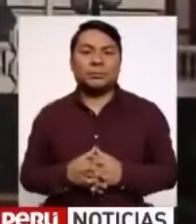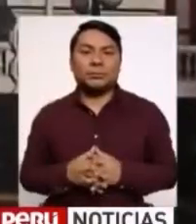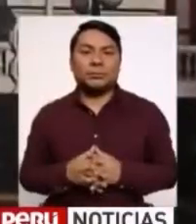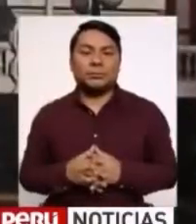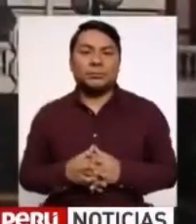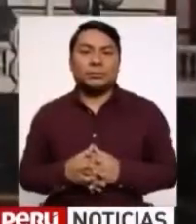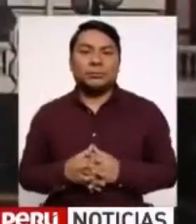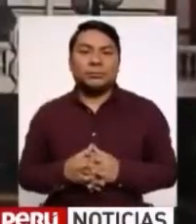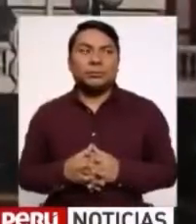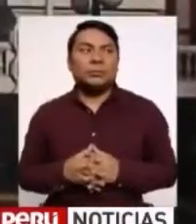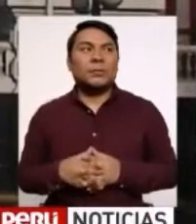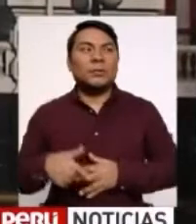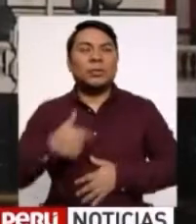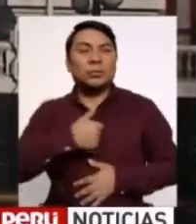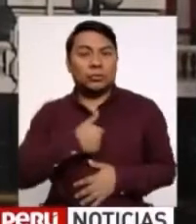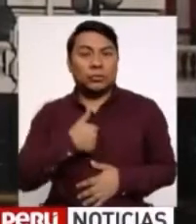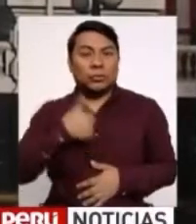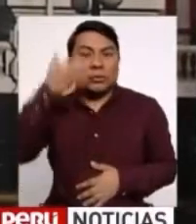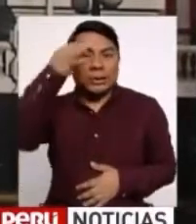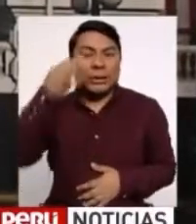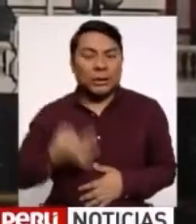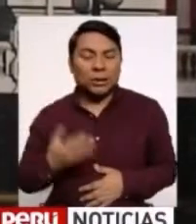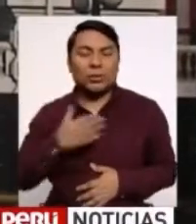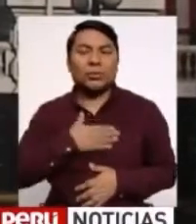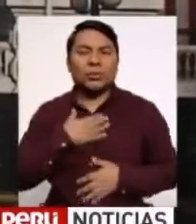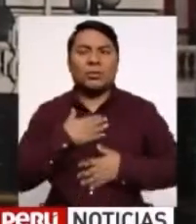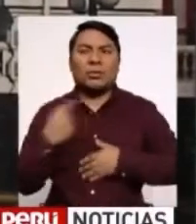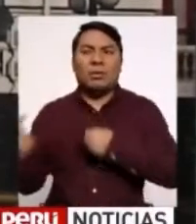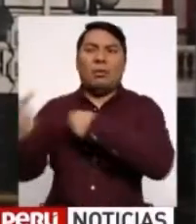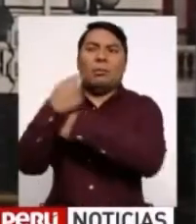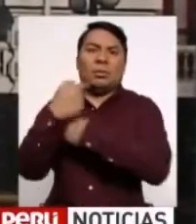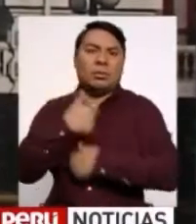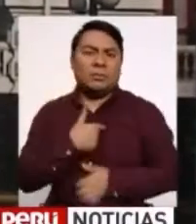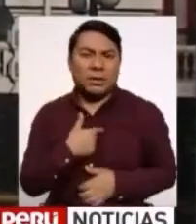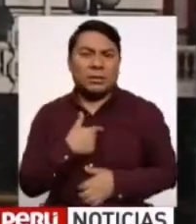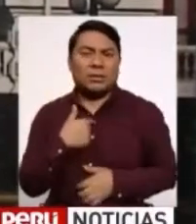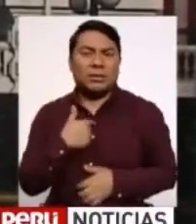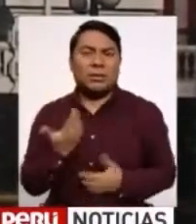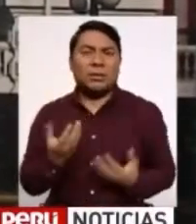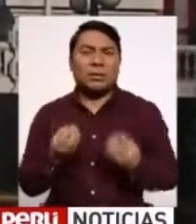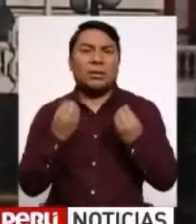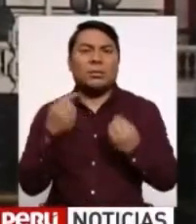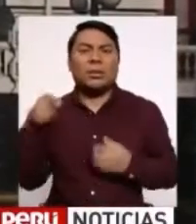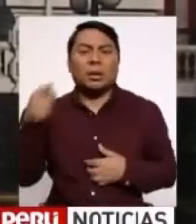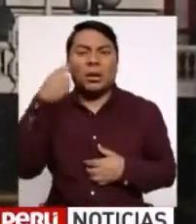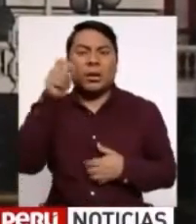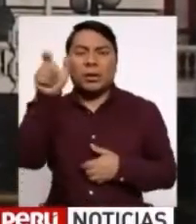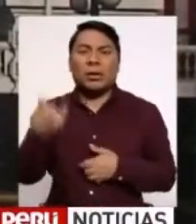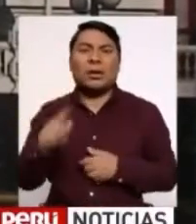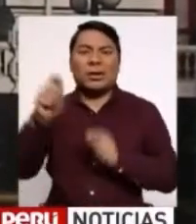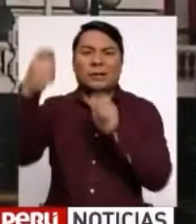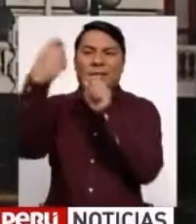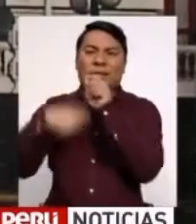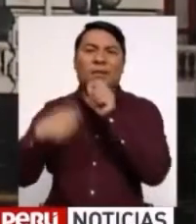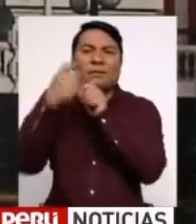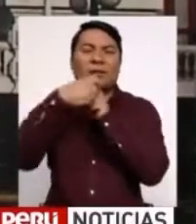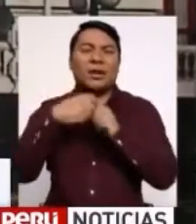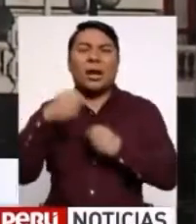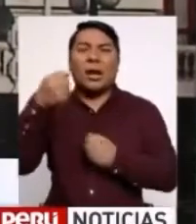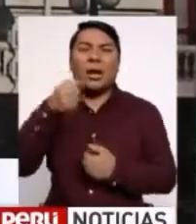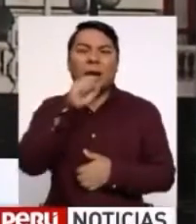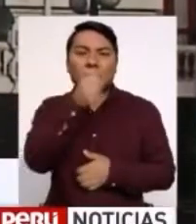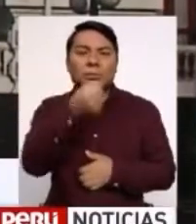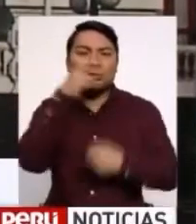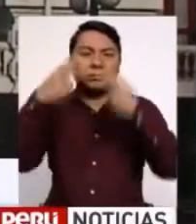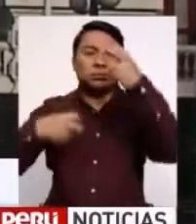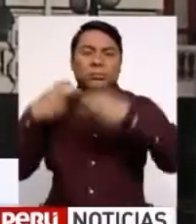yo creo que soy posible víctima de un sicariato periodístico donde algunos usan